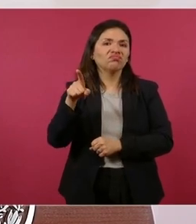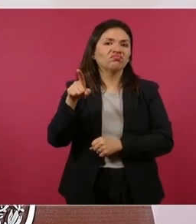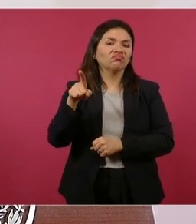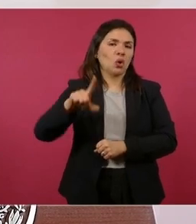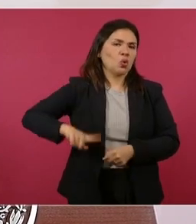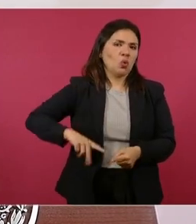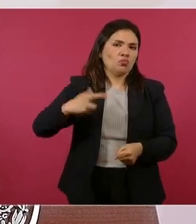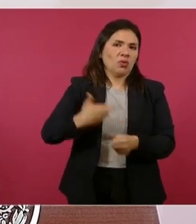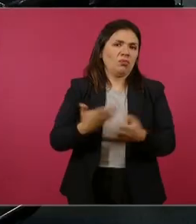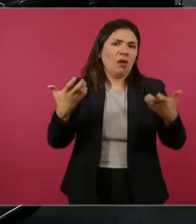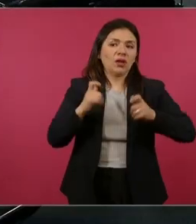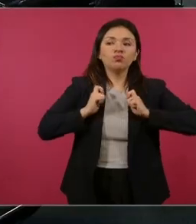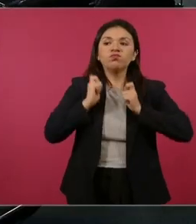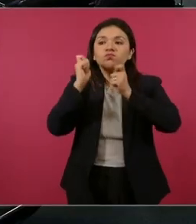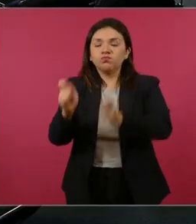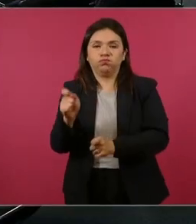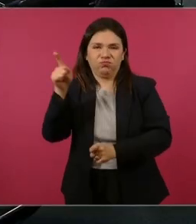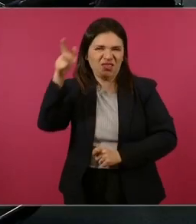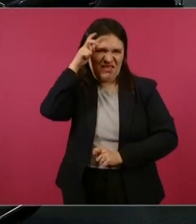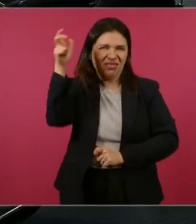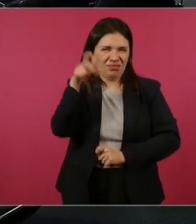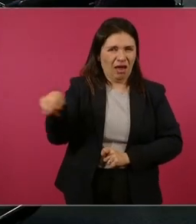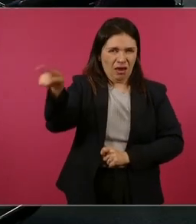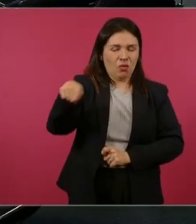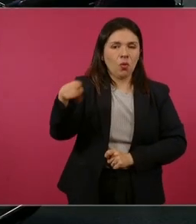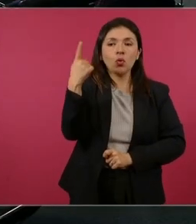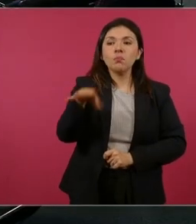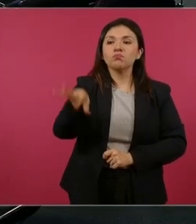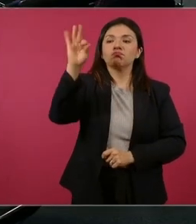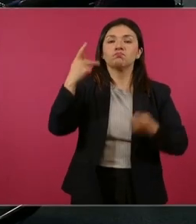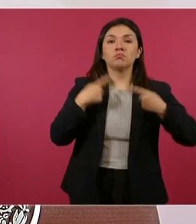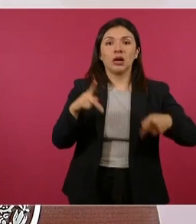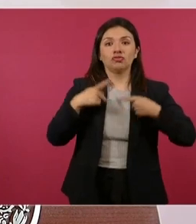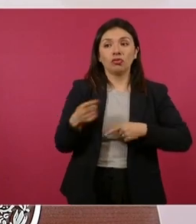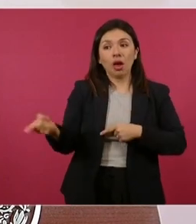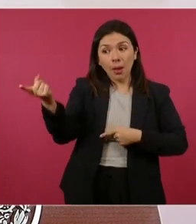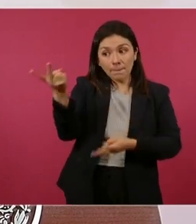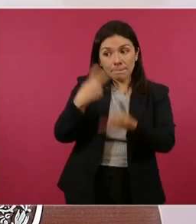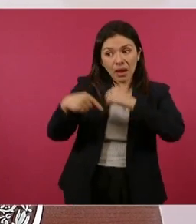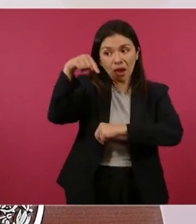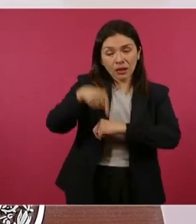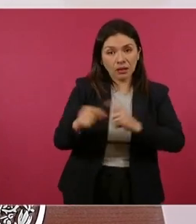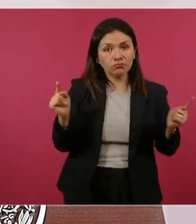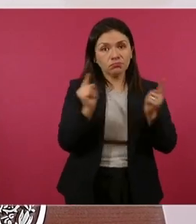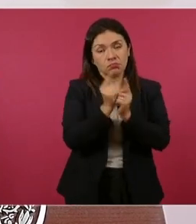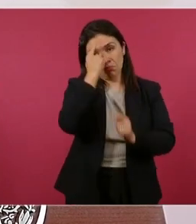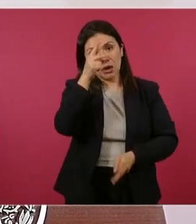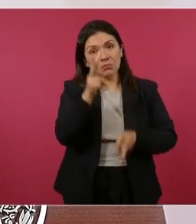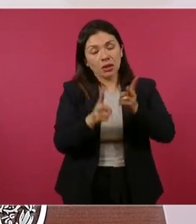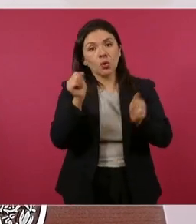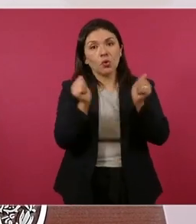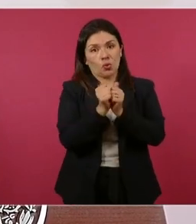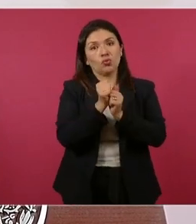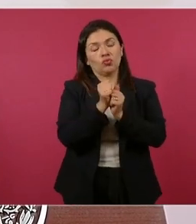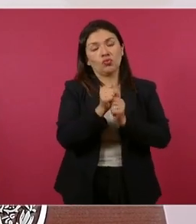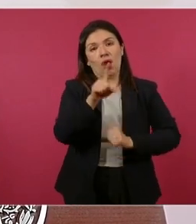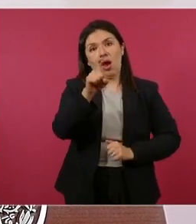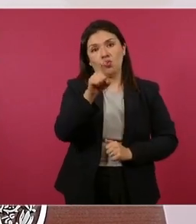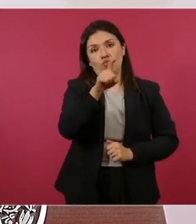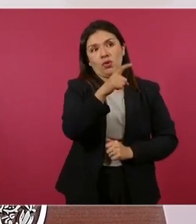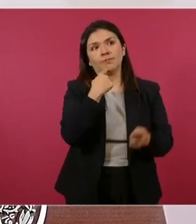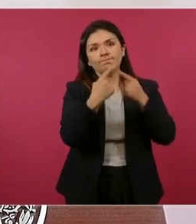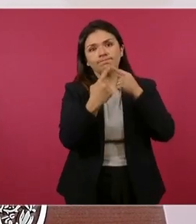el gobernador de Hidalgo, y aquí se platique con la comisión,